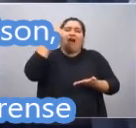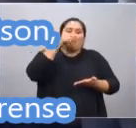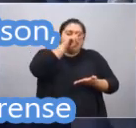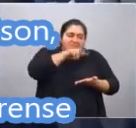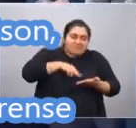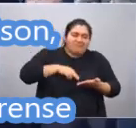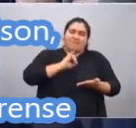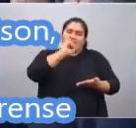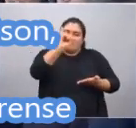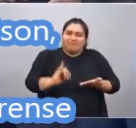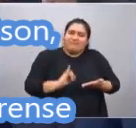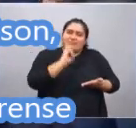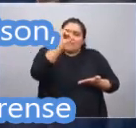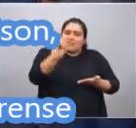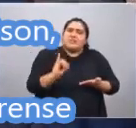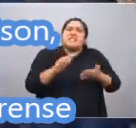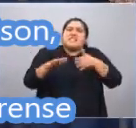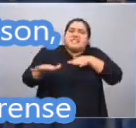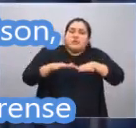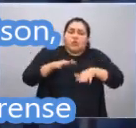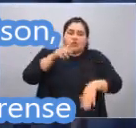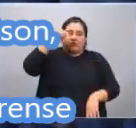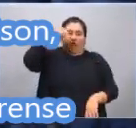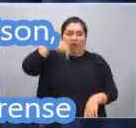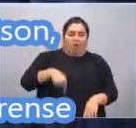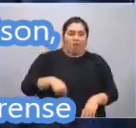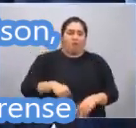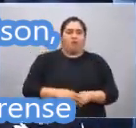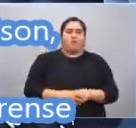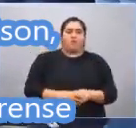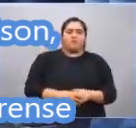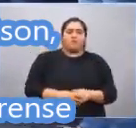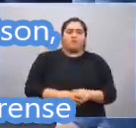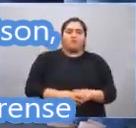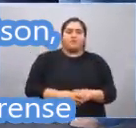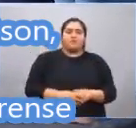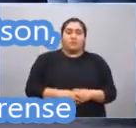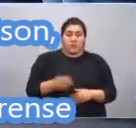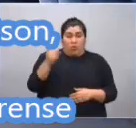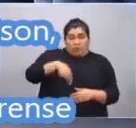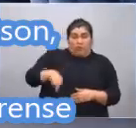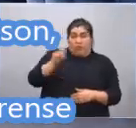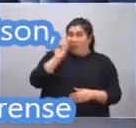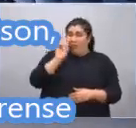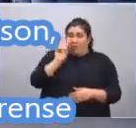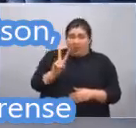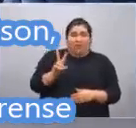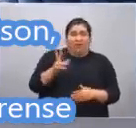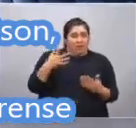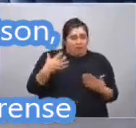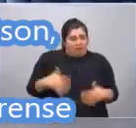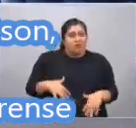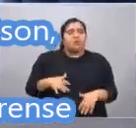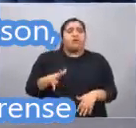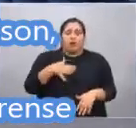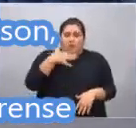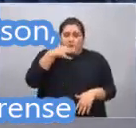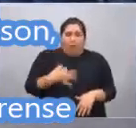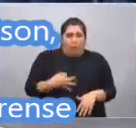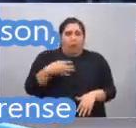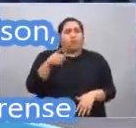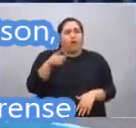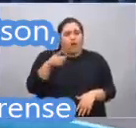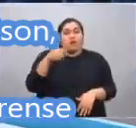situación, sobre lo que está ocurriendo. Miren, es cierto que